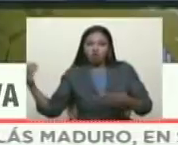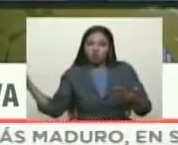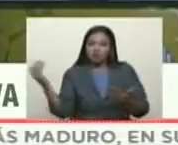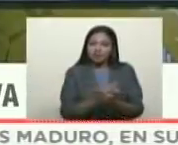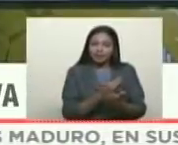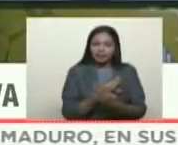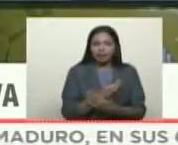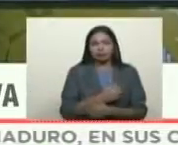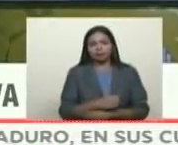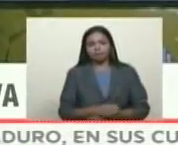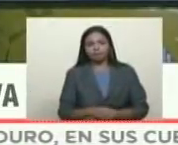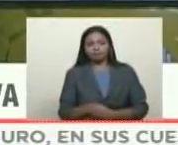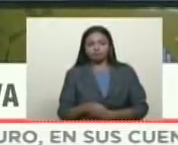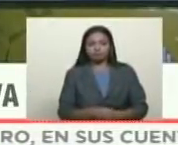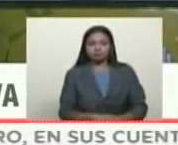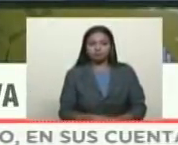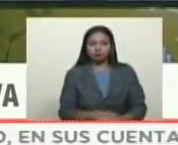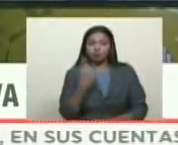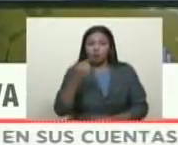quitaría. En todo caso,